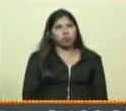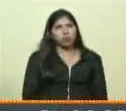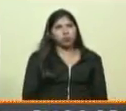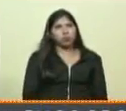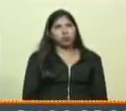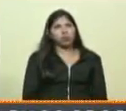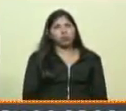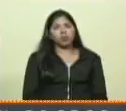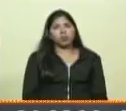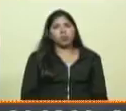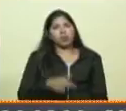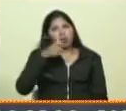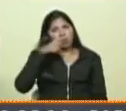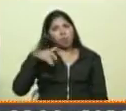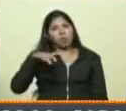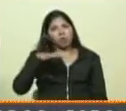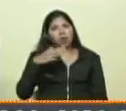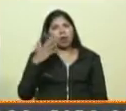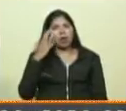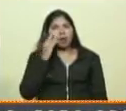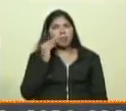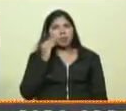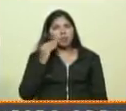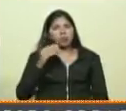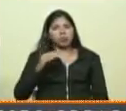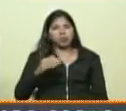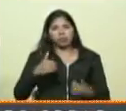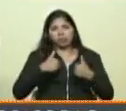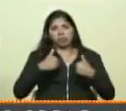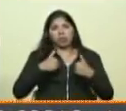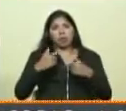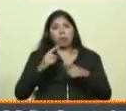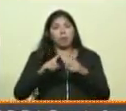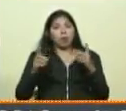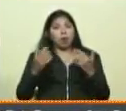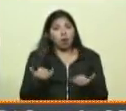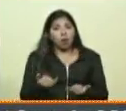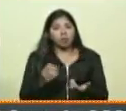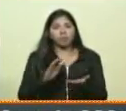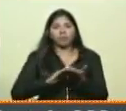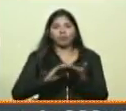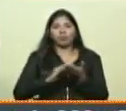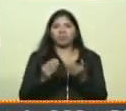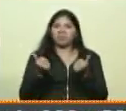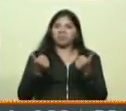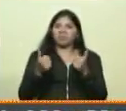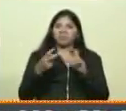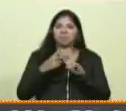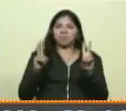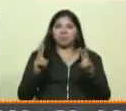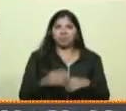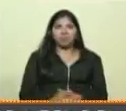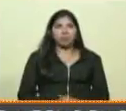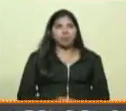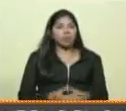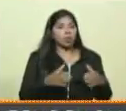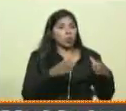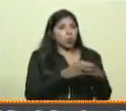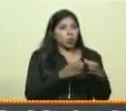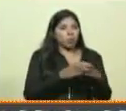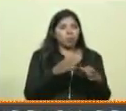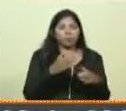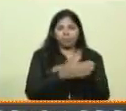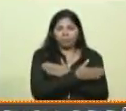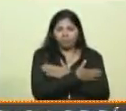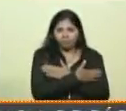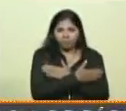malestar, pero ahora está recibiendo bienestar. Y los otros que también son protagonistas son los trabajadores de Corpoelec. Yo realmente felicito a todos los trabajadores a nivel nacional,